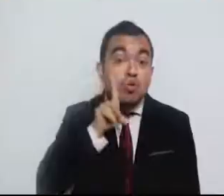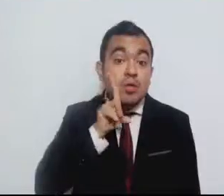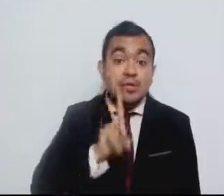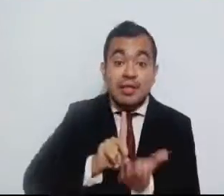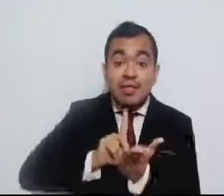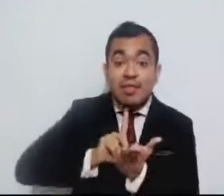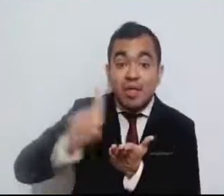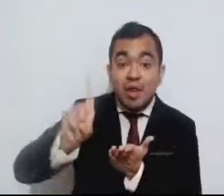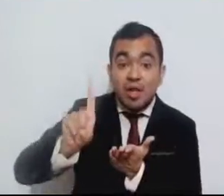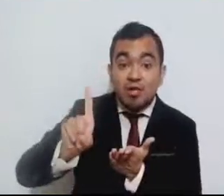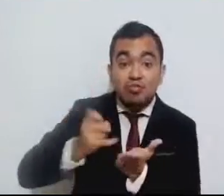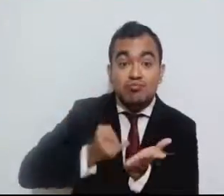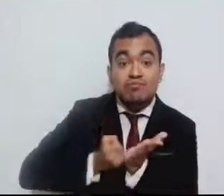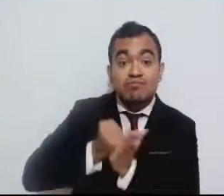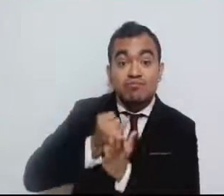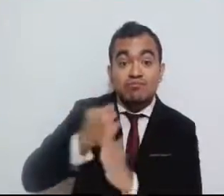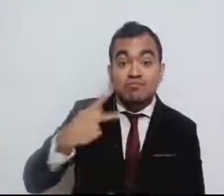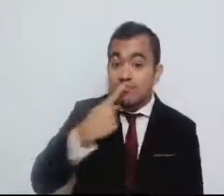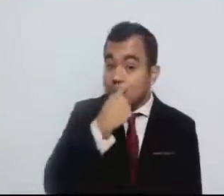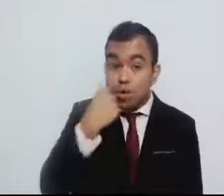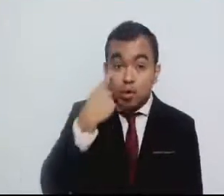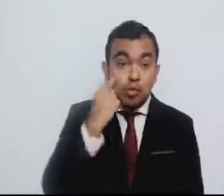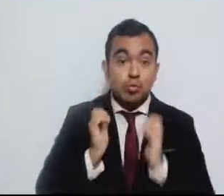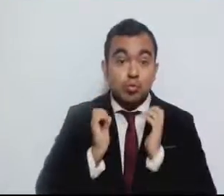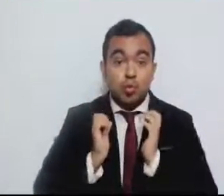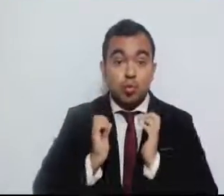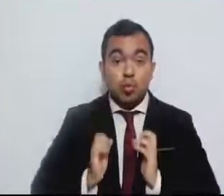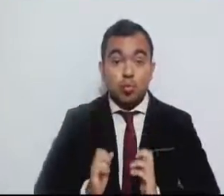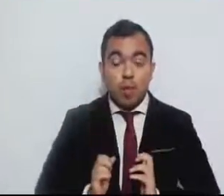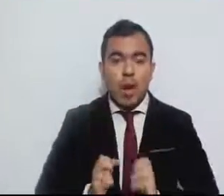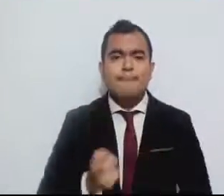cuerpo tiene que ser fundamental